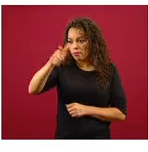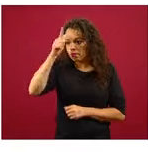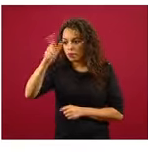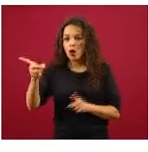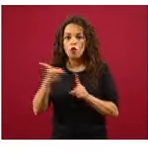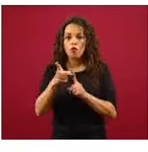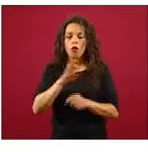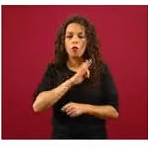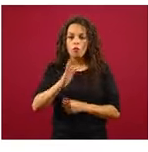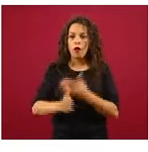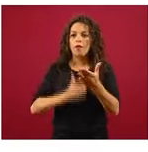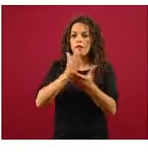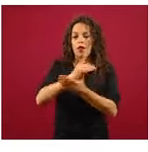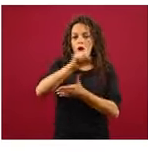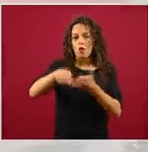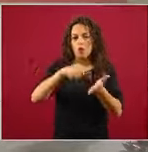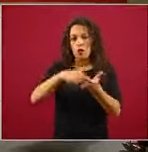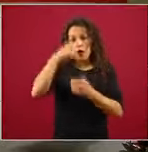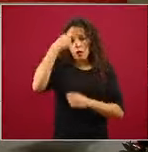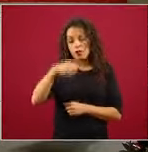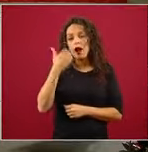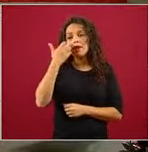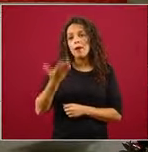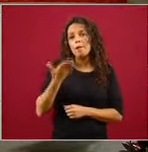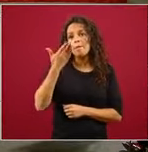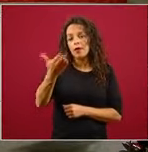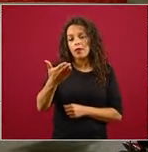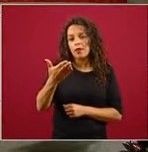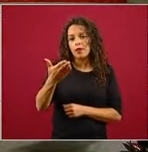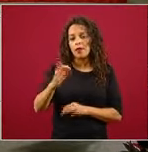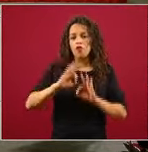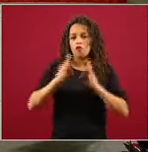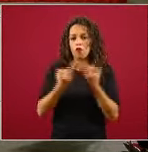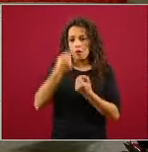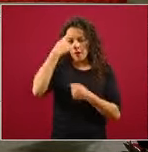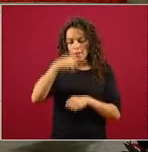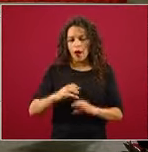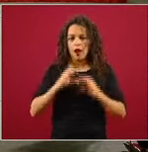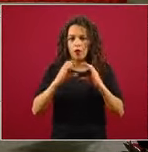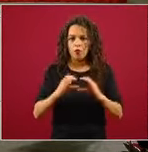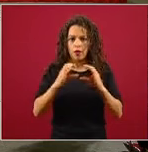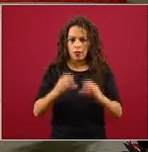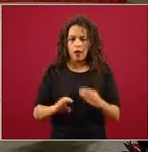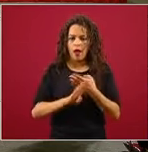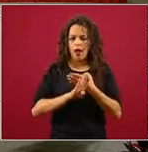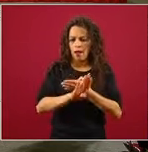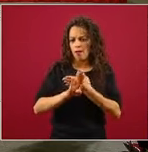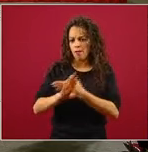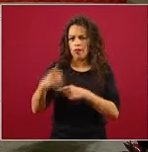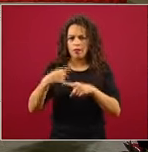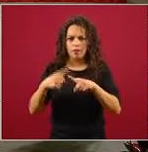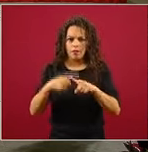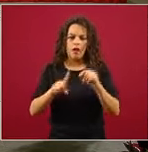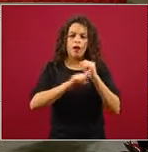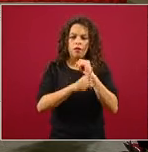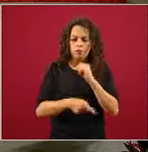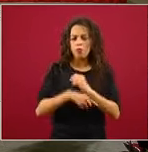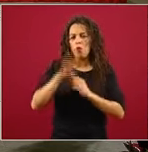poder acceder a los mismos. Queremos agradecer a los servicios de San Marcos,